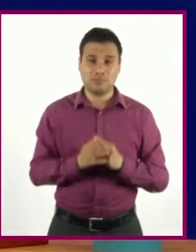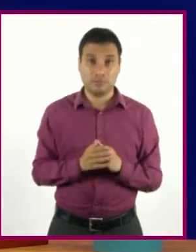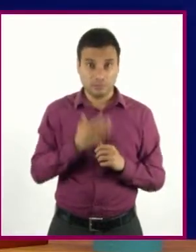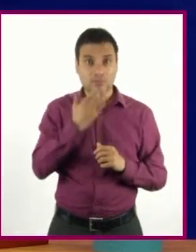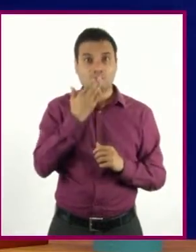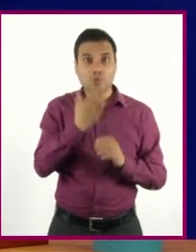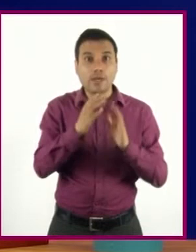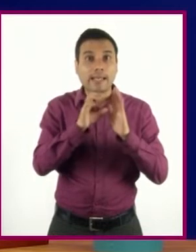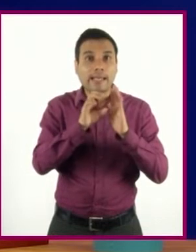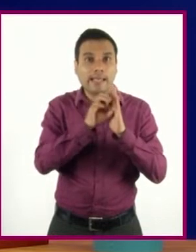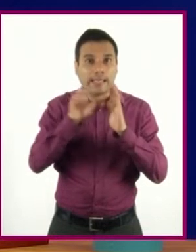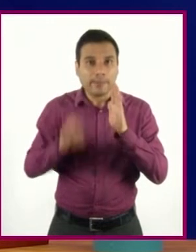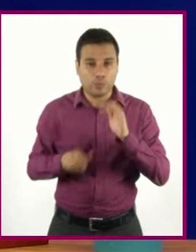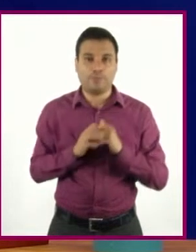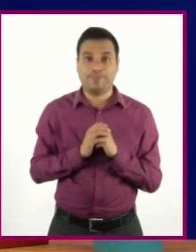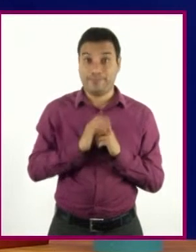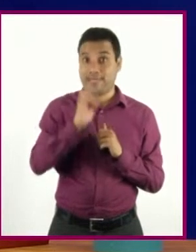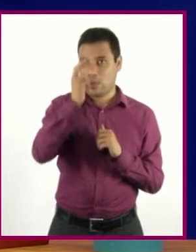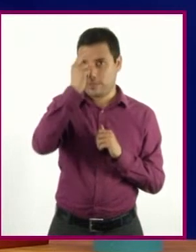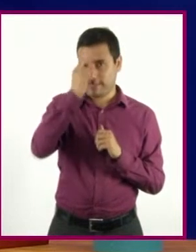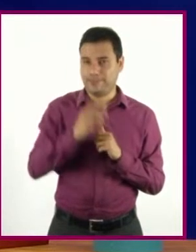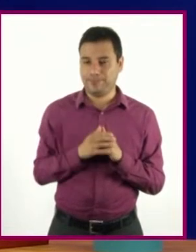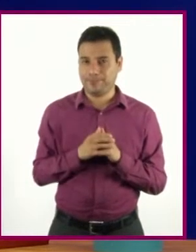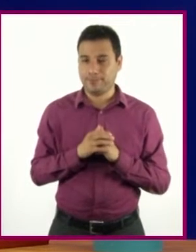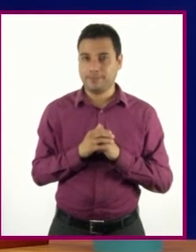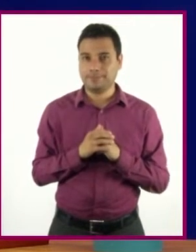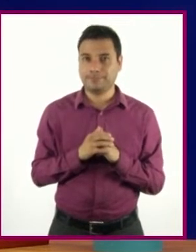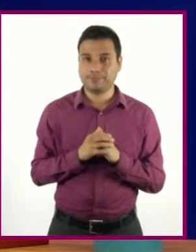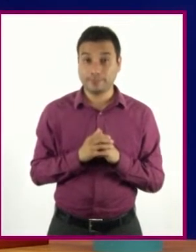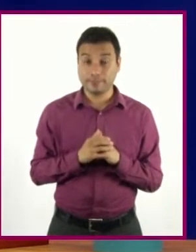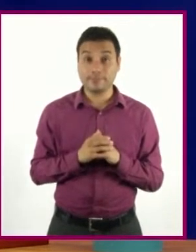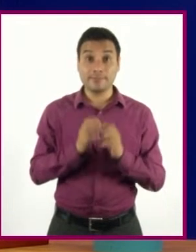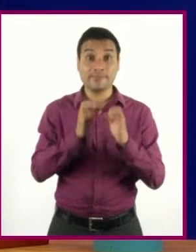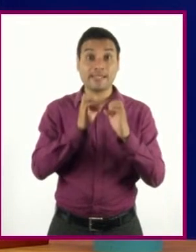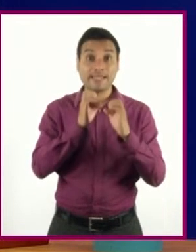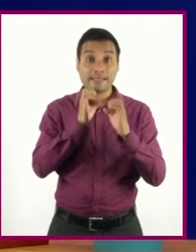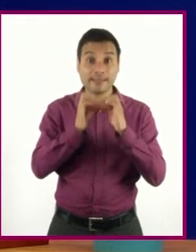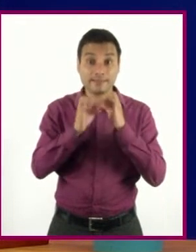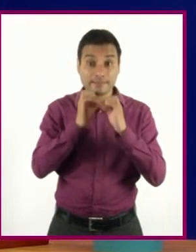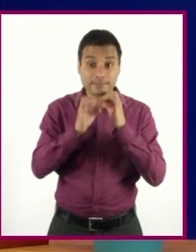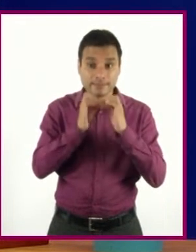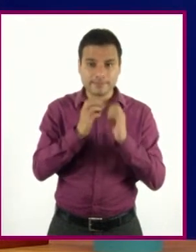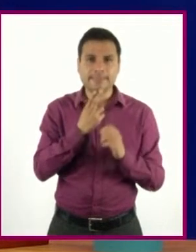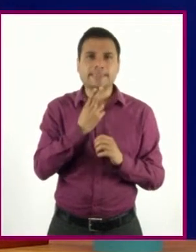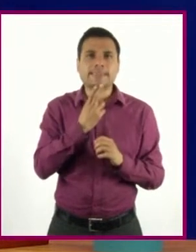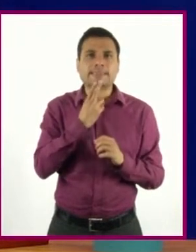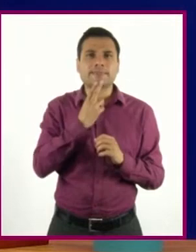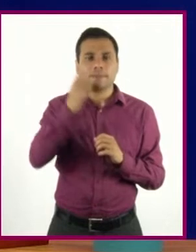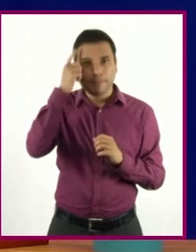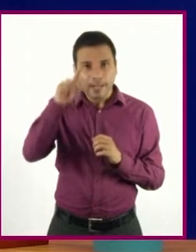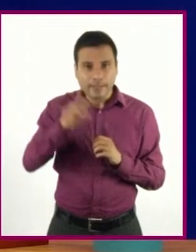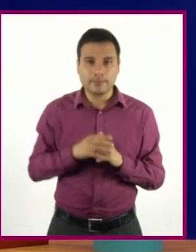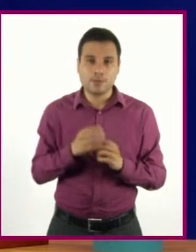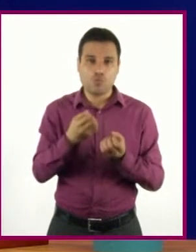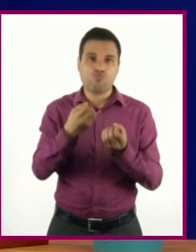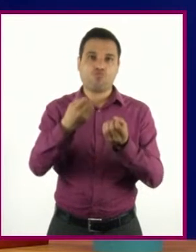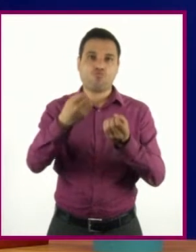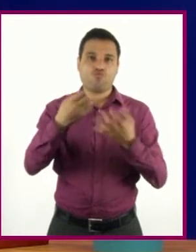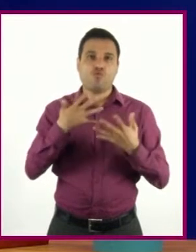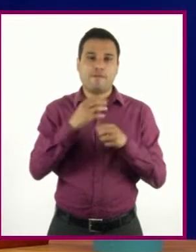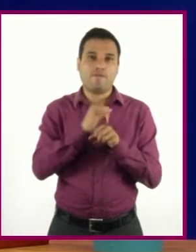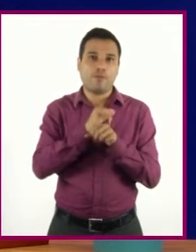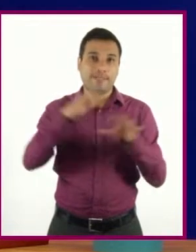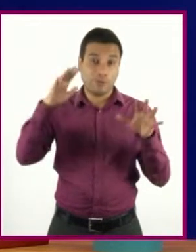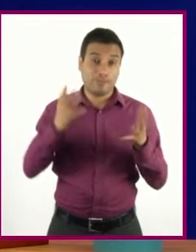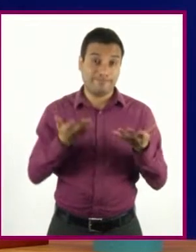ejemplo. Recuerden, alumnas y alumnos, que la entrevista da información a quien la realiza, la contempla o la